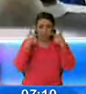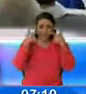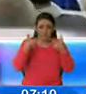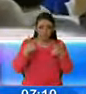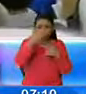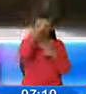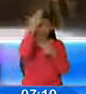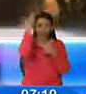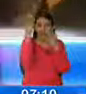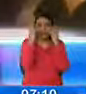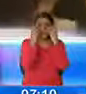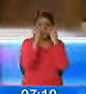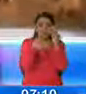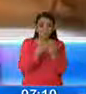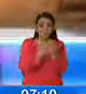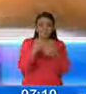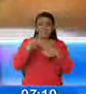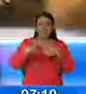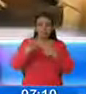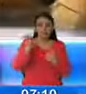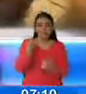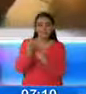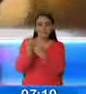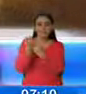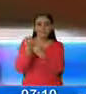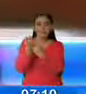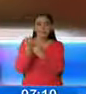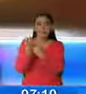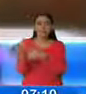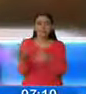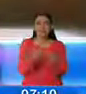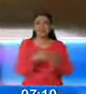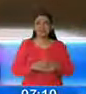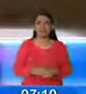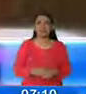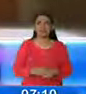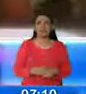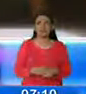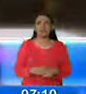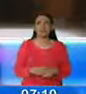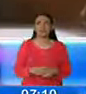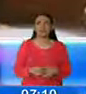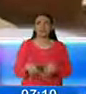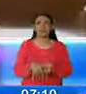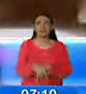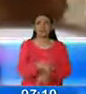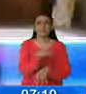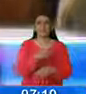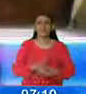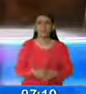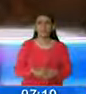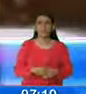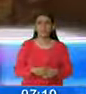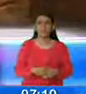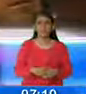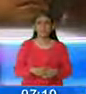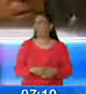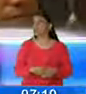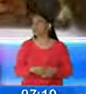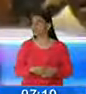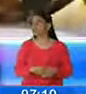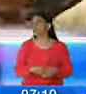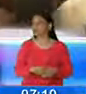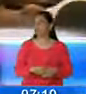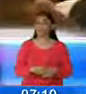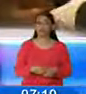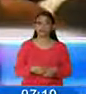Páez retornó a la capital para apoyar lo que llamaron una vigilia por la democracia, pues cientos de simpatizantes se concentraron en los